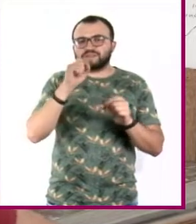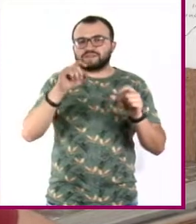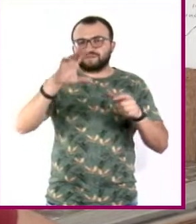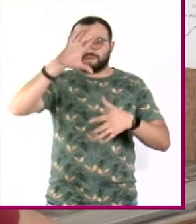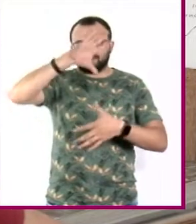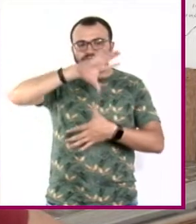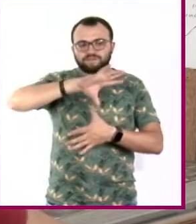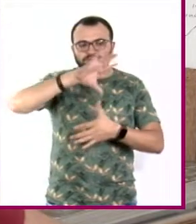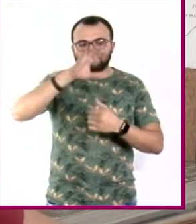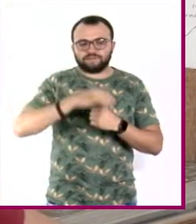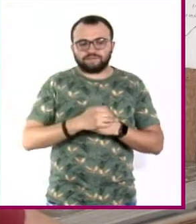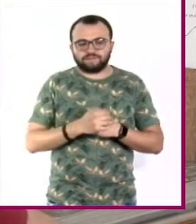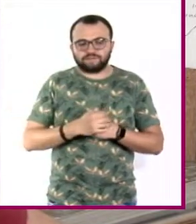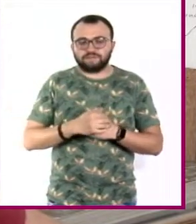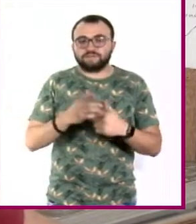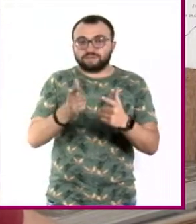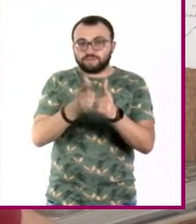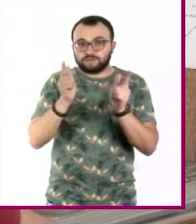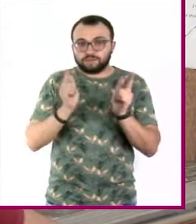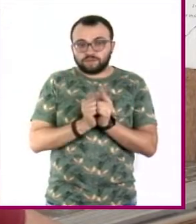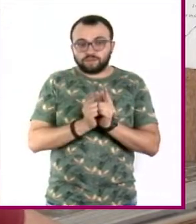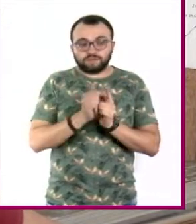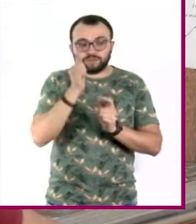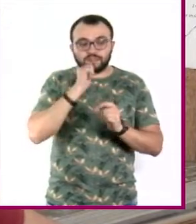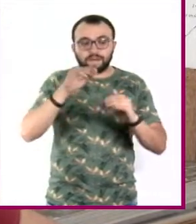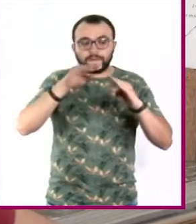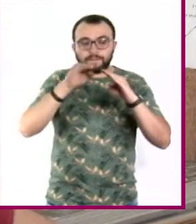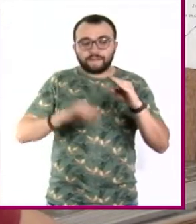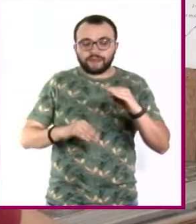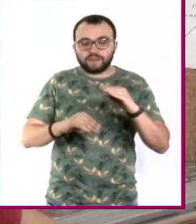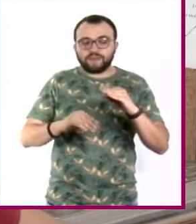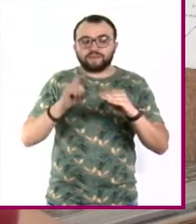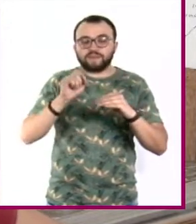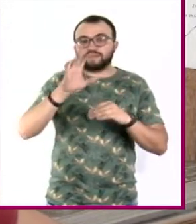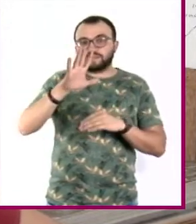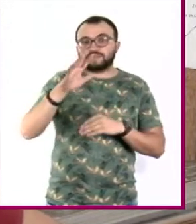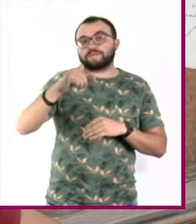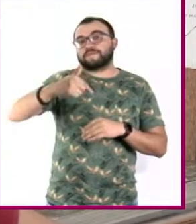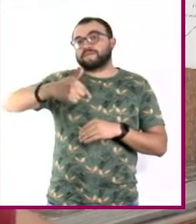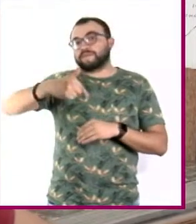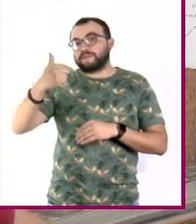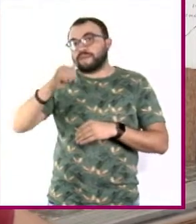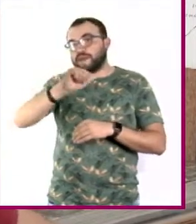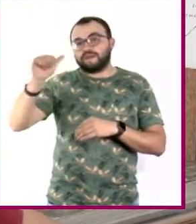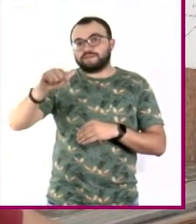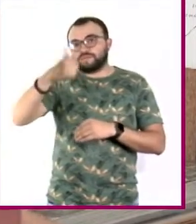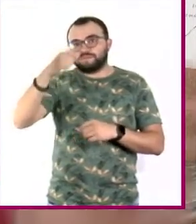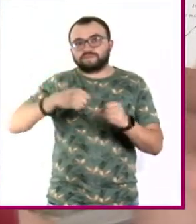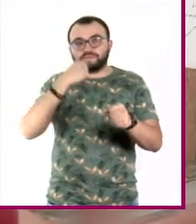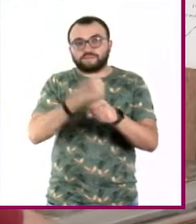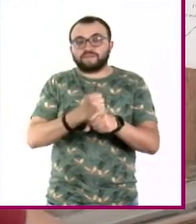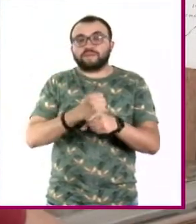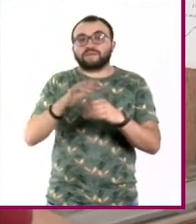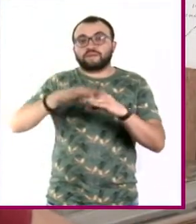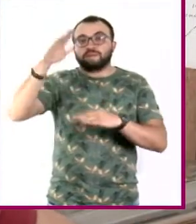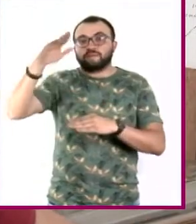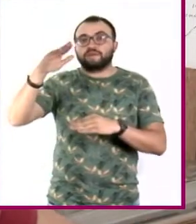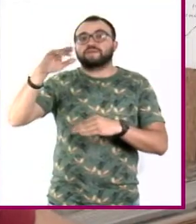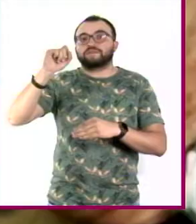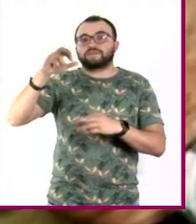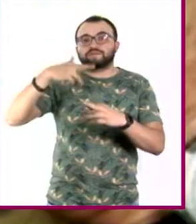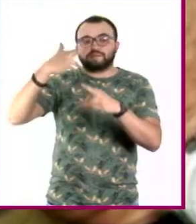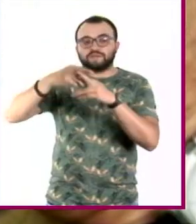Caribe. Los grupos con menor conectividad son los niños de 5 a 12 años y el de los adultos mayores de 65